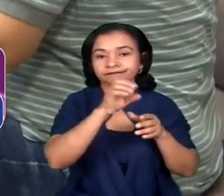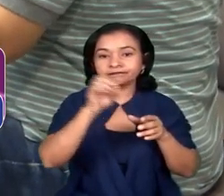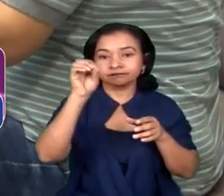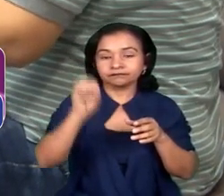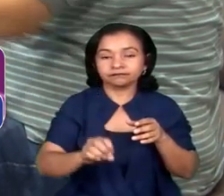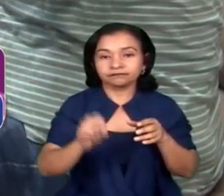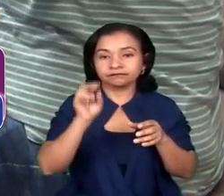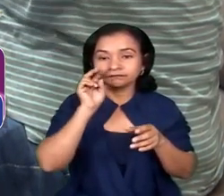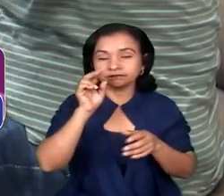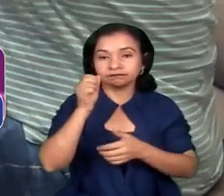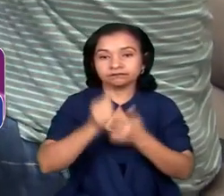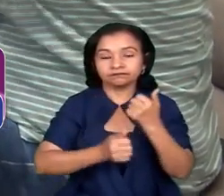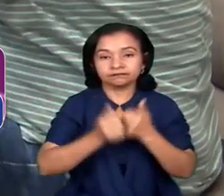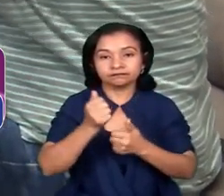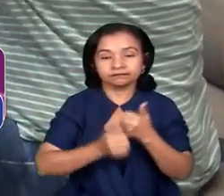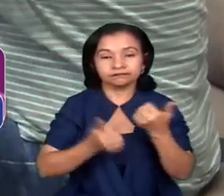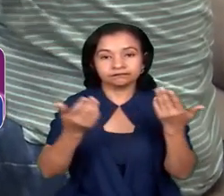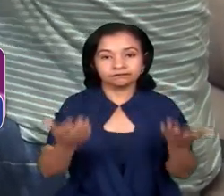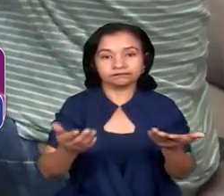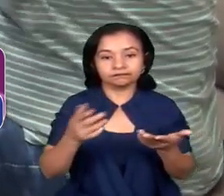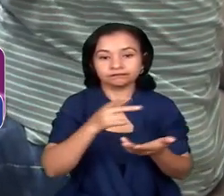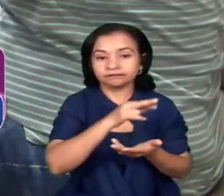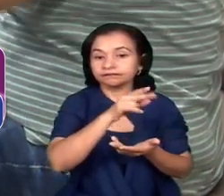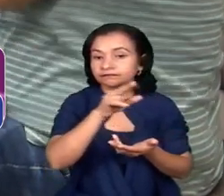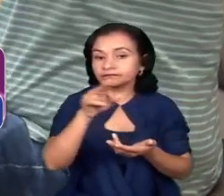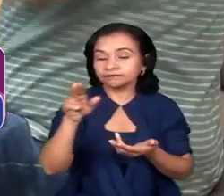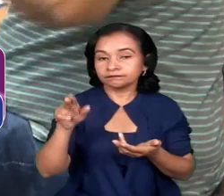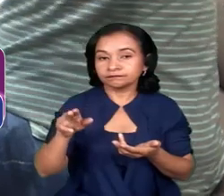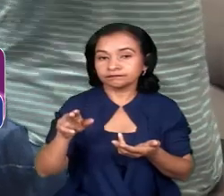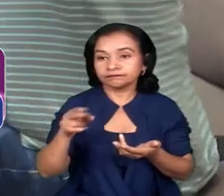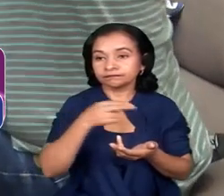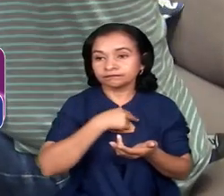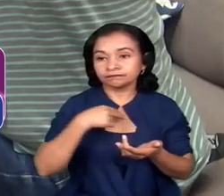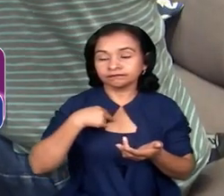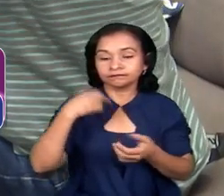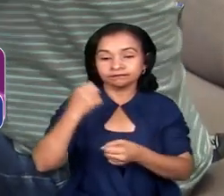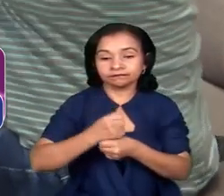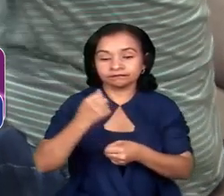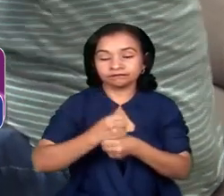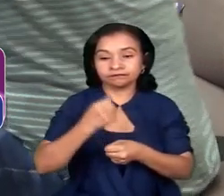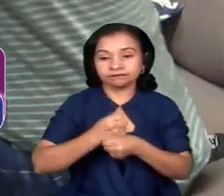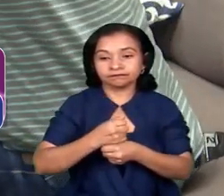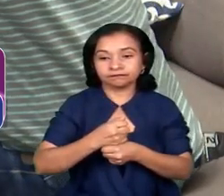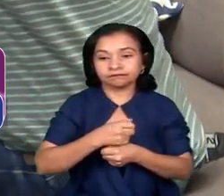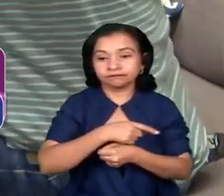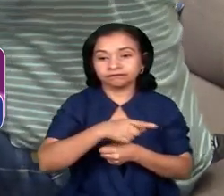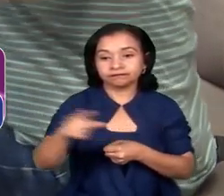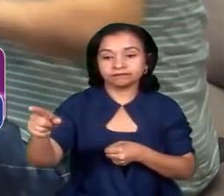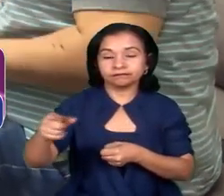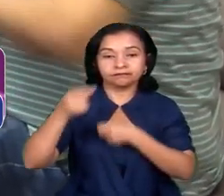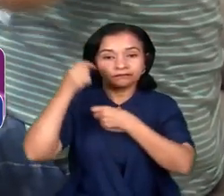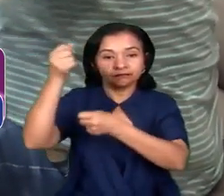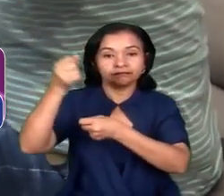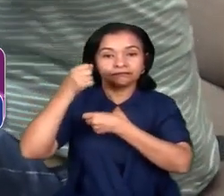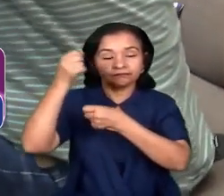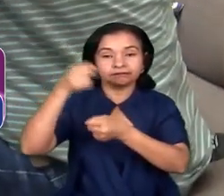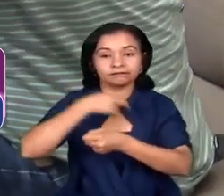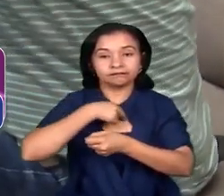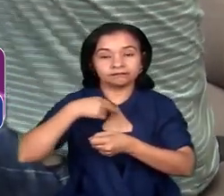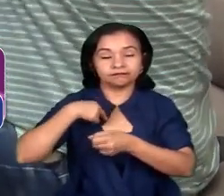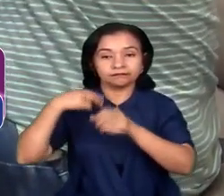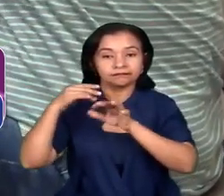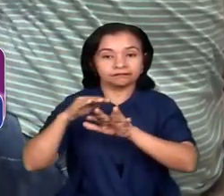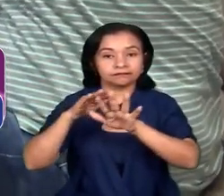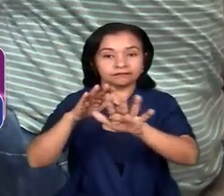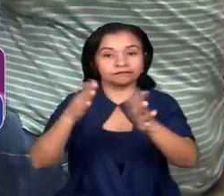la situación que pasaron, que ellos mismos mandaban a sus trabajadores a hacer la huelga, a hacer las caminatas,